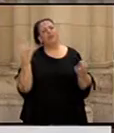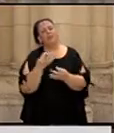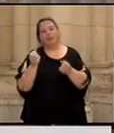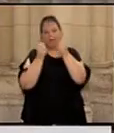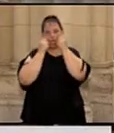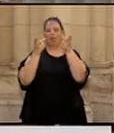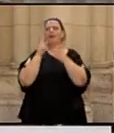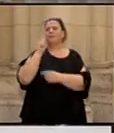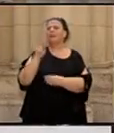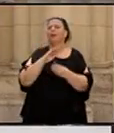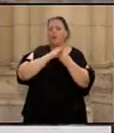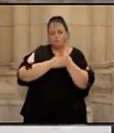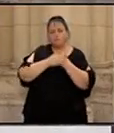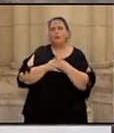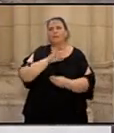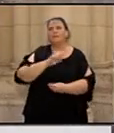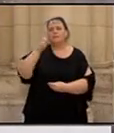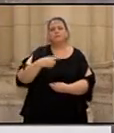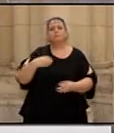es el auténtico consuelo del Señor.